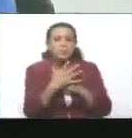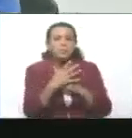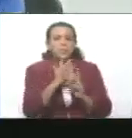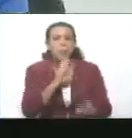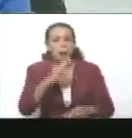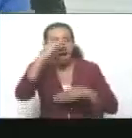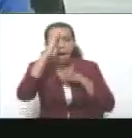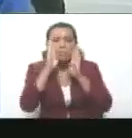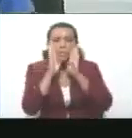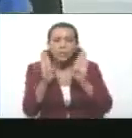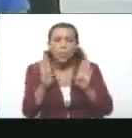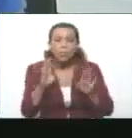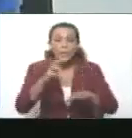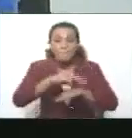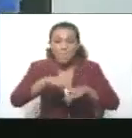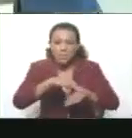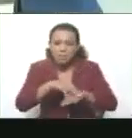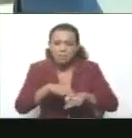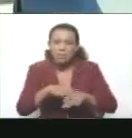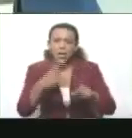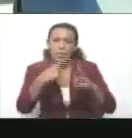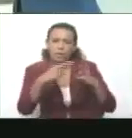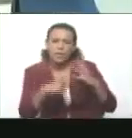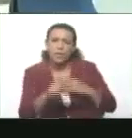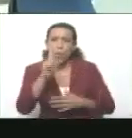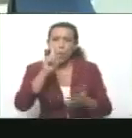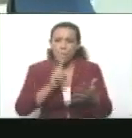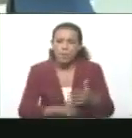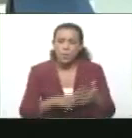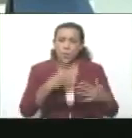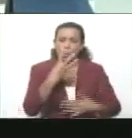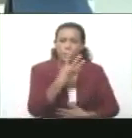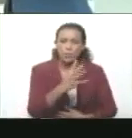sido atendidos por ministerios, como siempre,